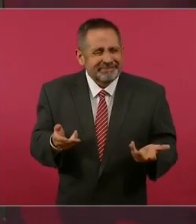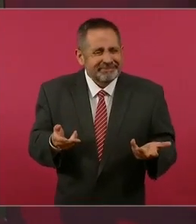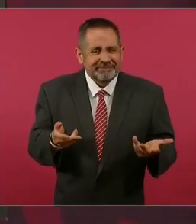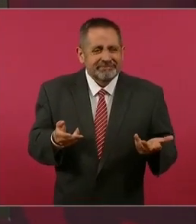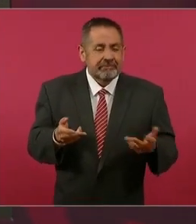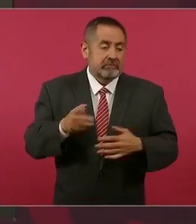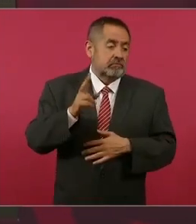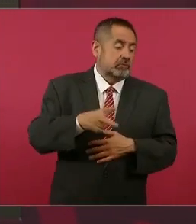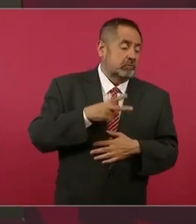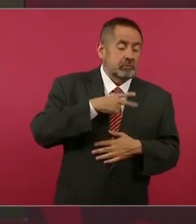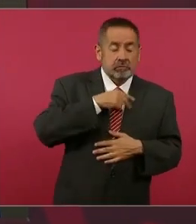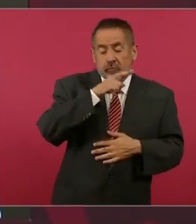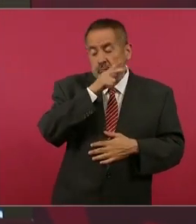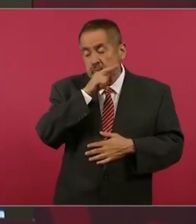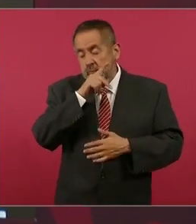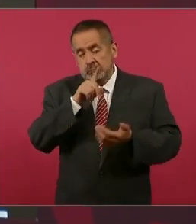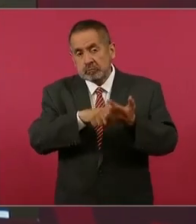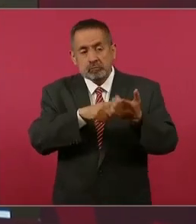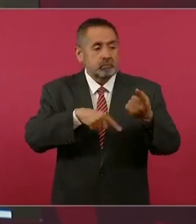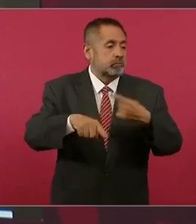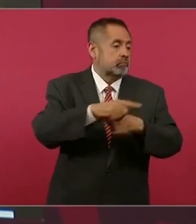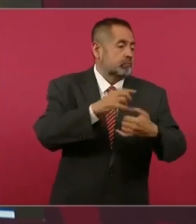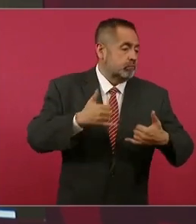están muy preocupados